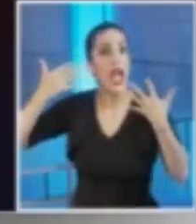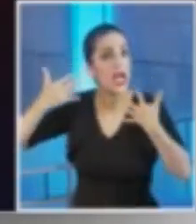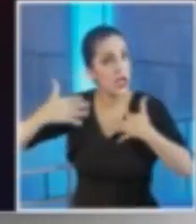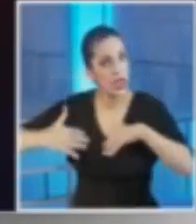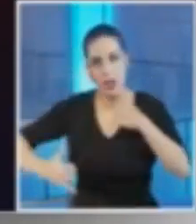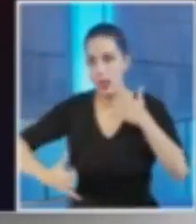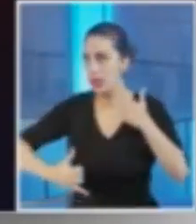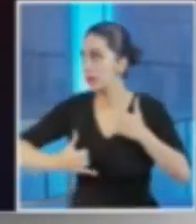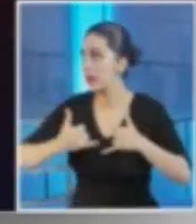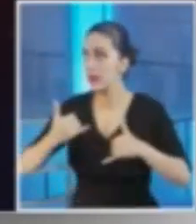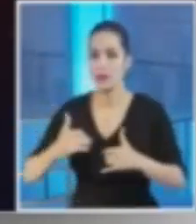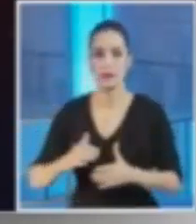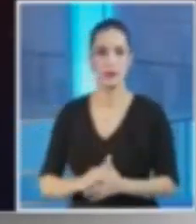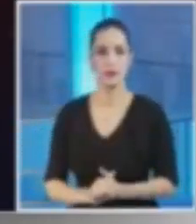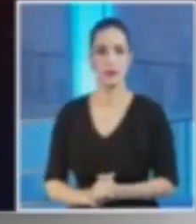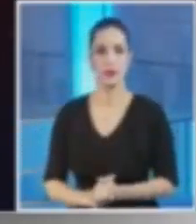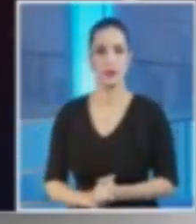acabando.